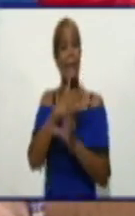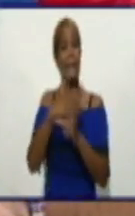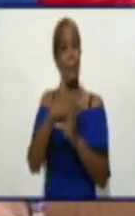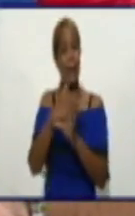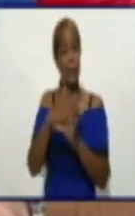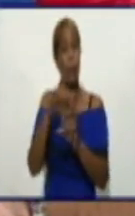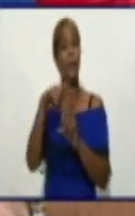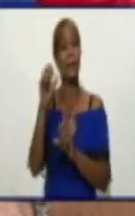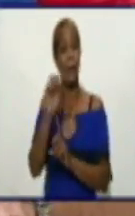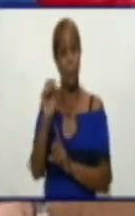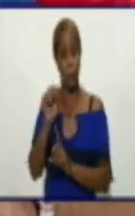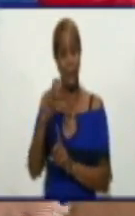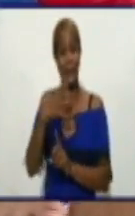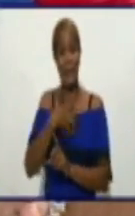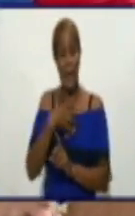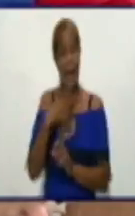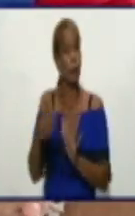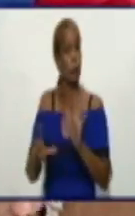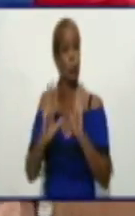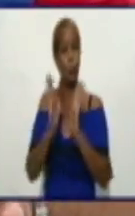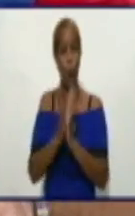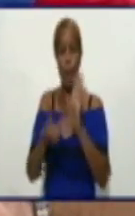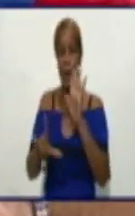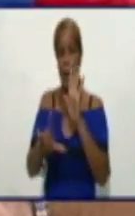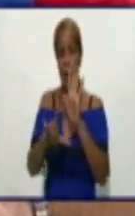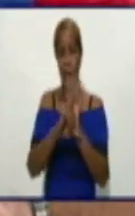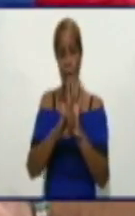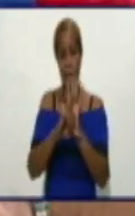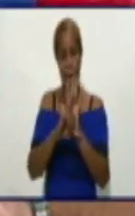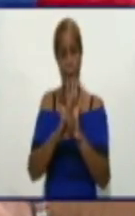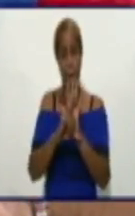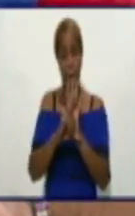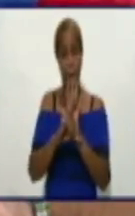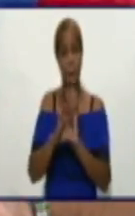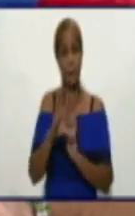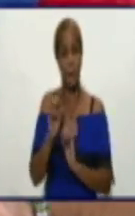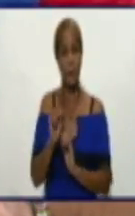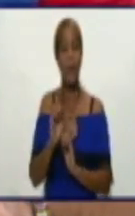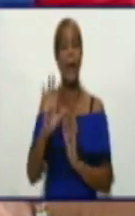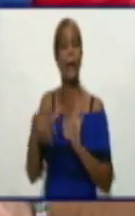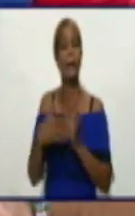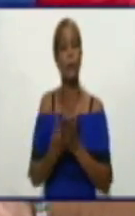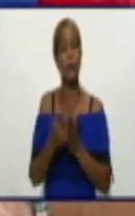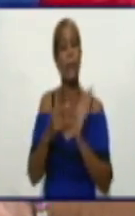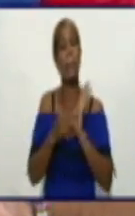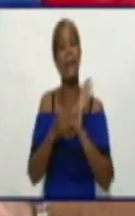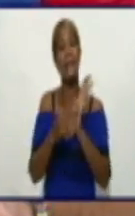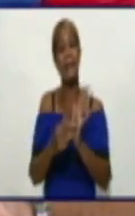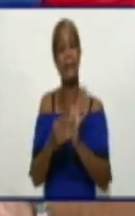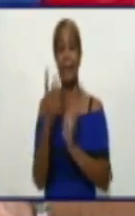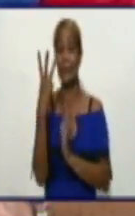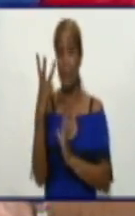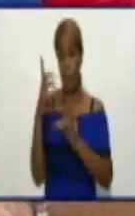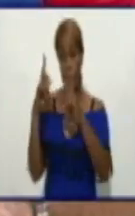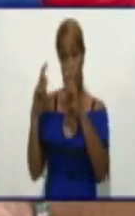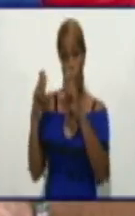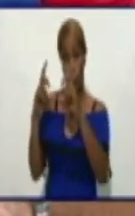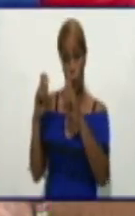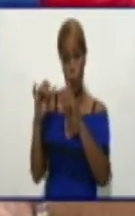ningún delito ni ningún hecho mal habido que se haya dado. Presentan 3 fotos impresas de